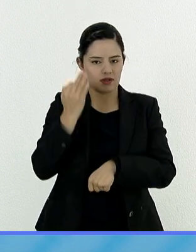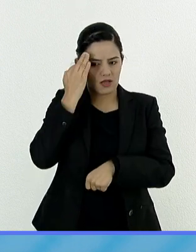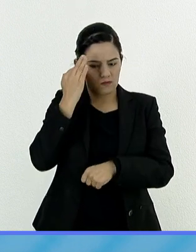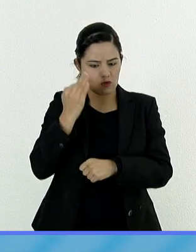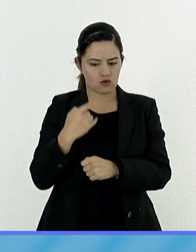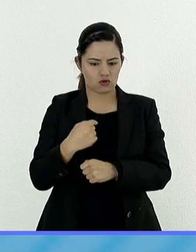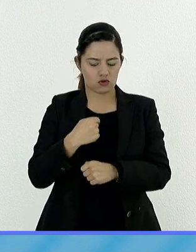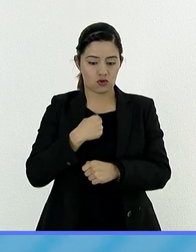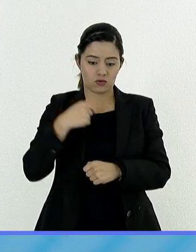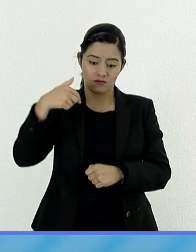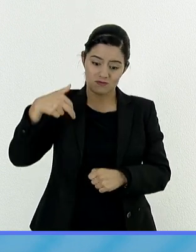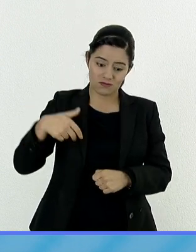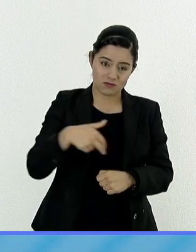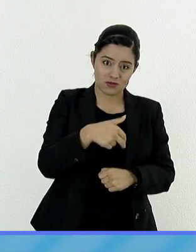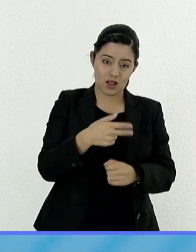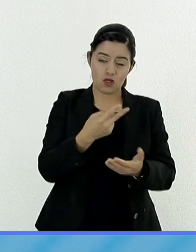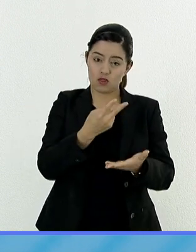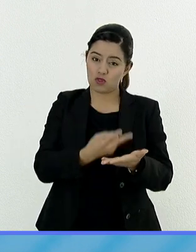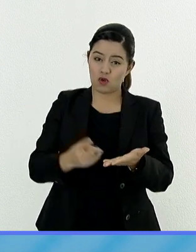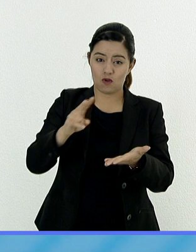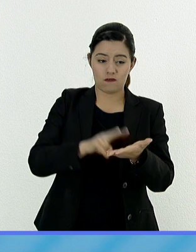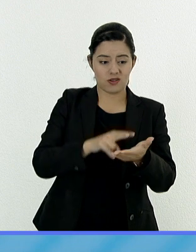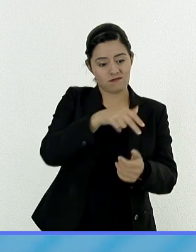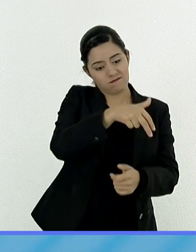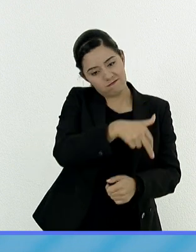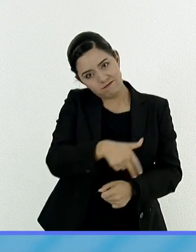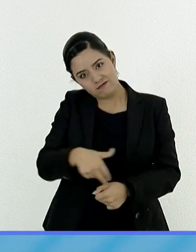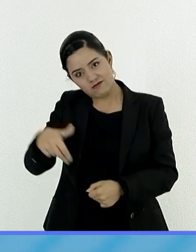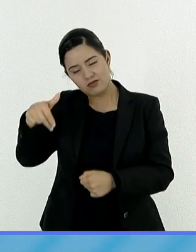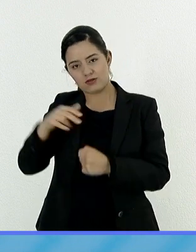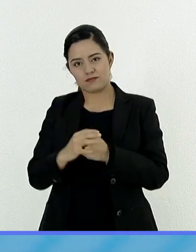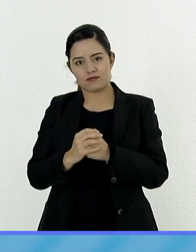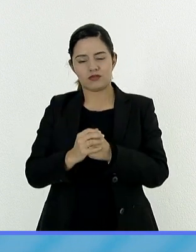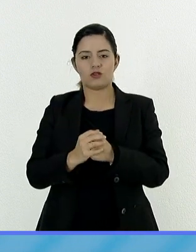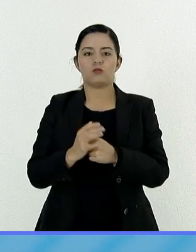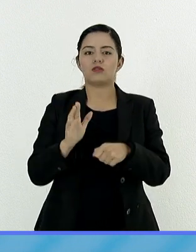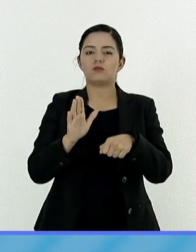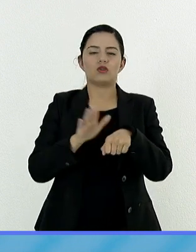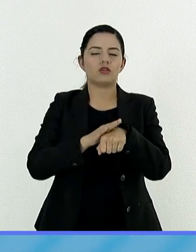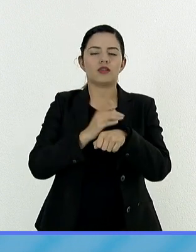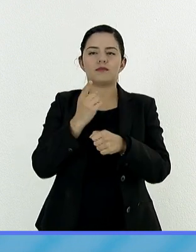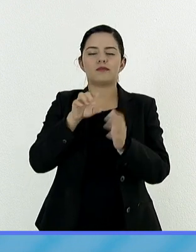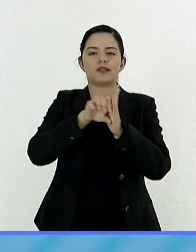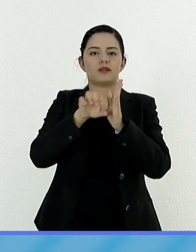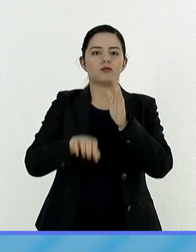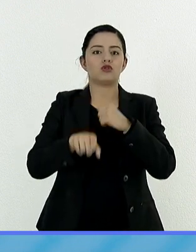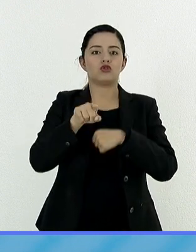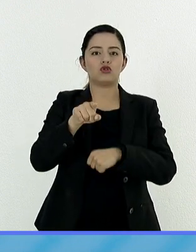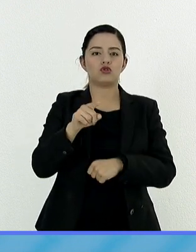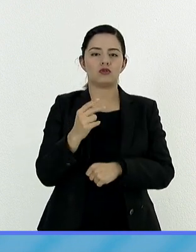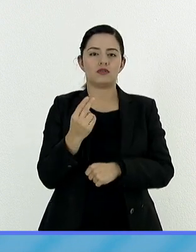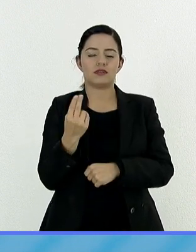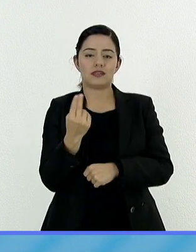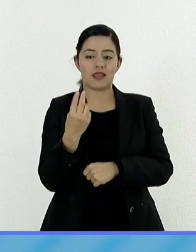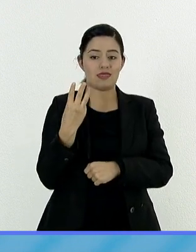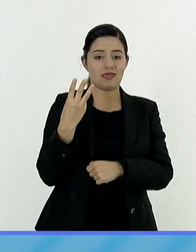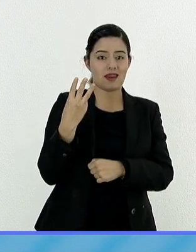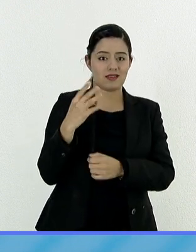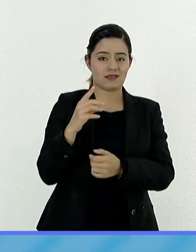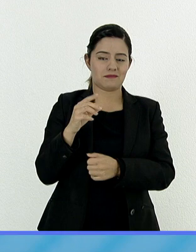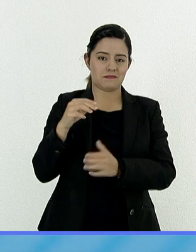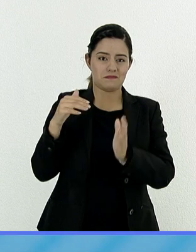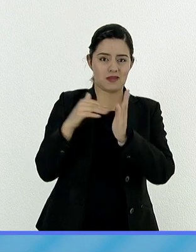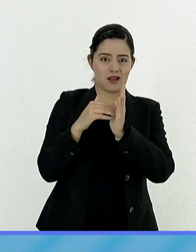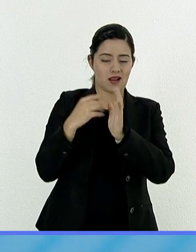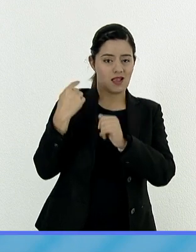que necesitas para salir y si tú tienes tres mil libras sus tanques necesitas dos mil para entrar Ya no te